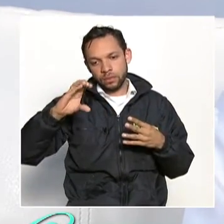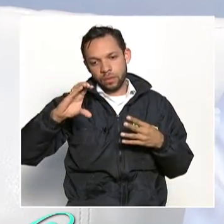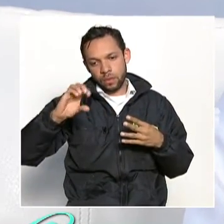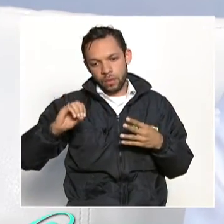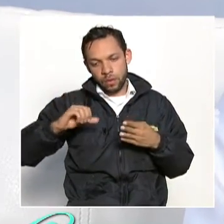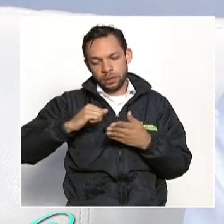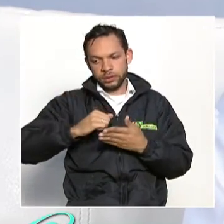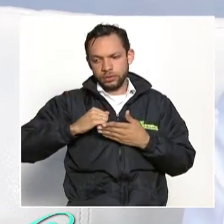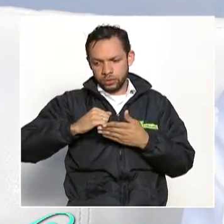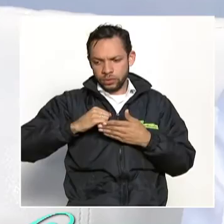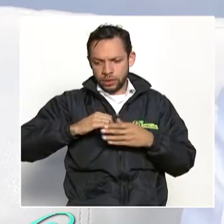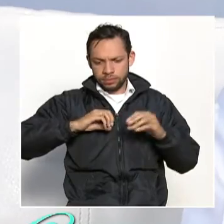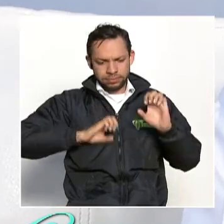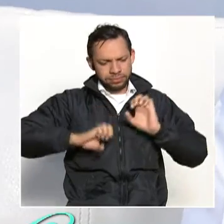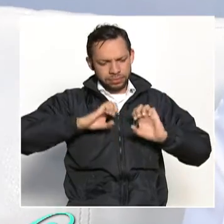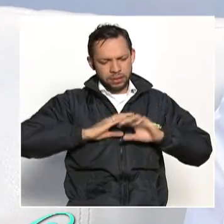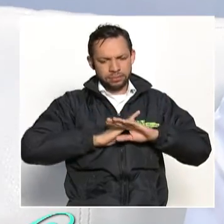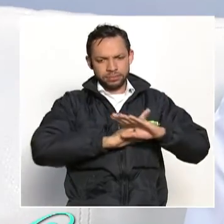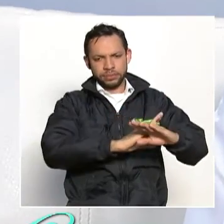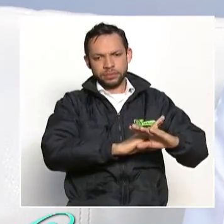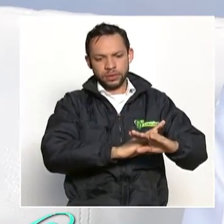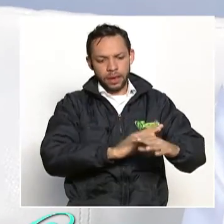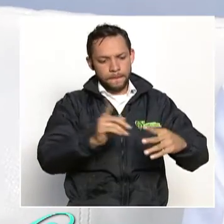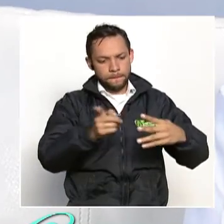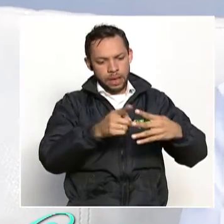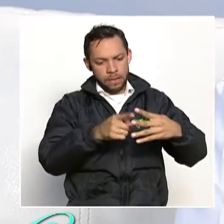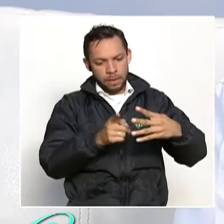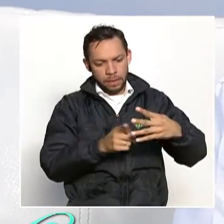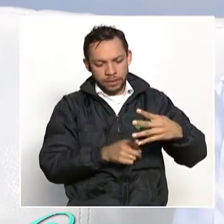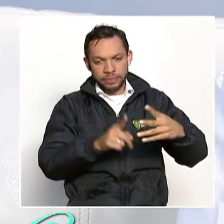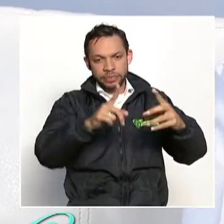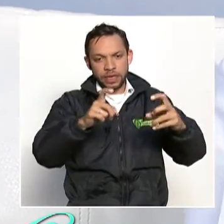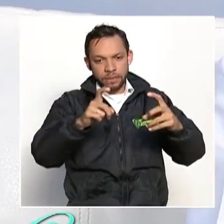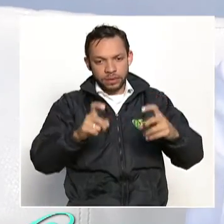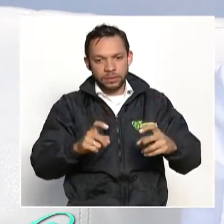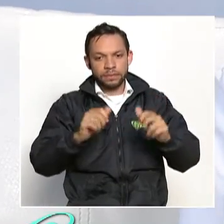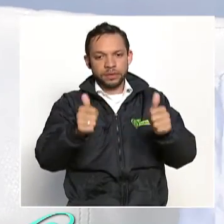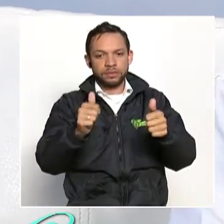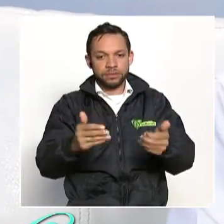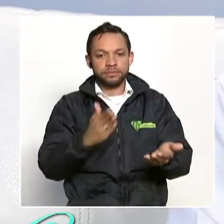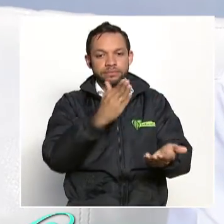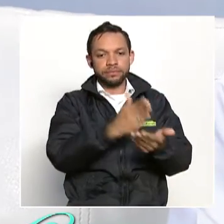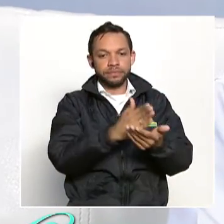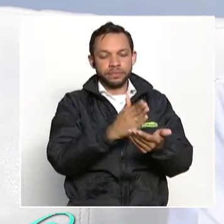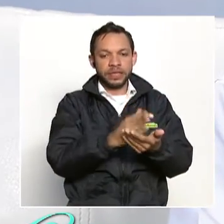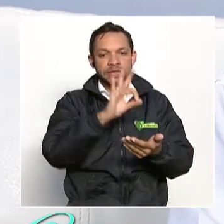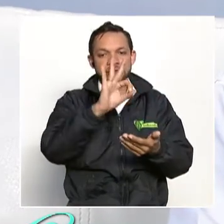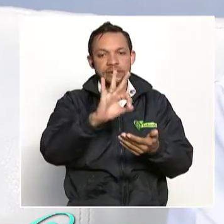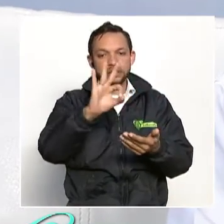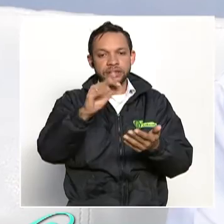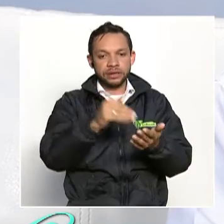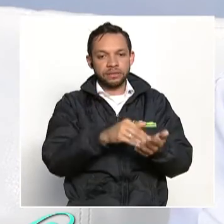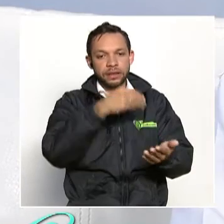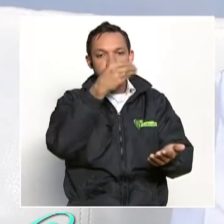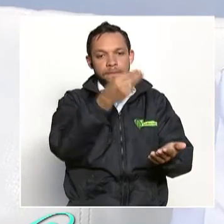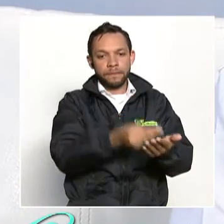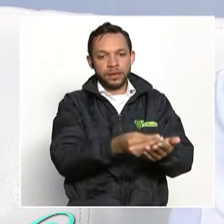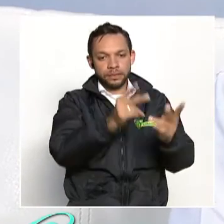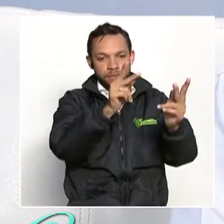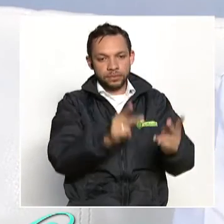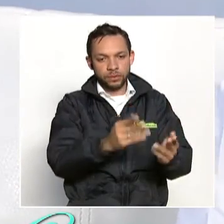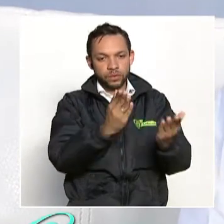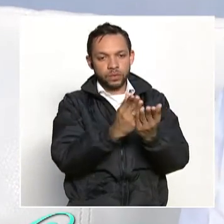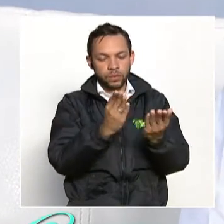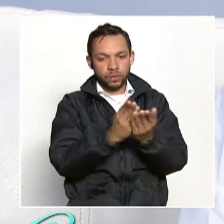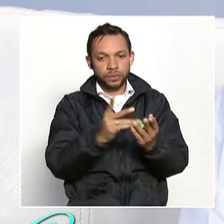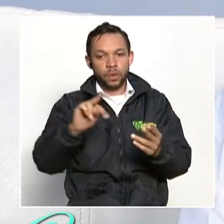barrera biológica. Esto es algo que muchas personas deben de asistir. Los estudiantes pagan 33.000 pesos y las personas que